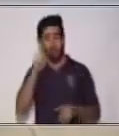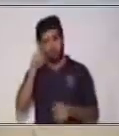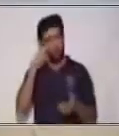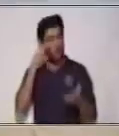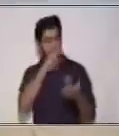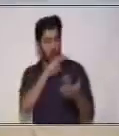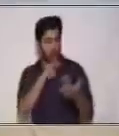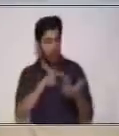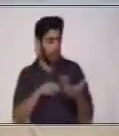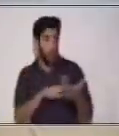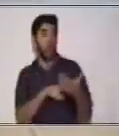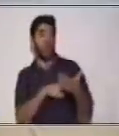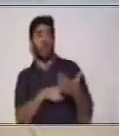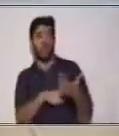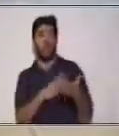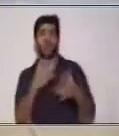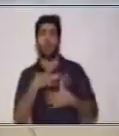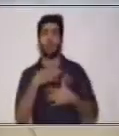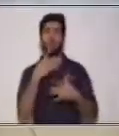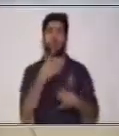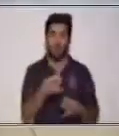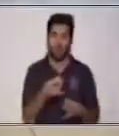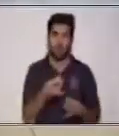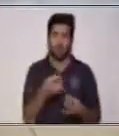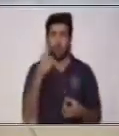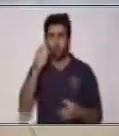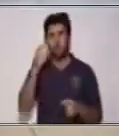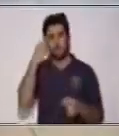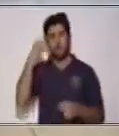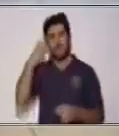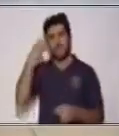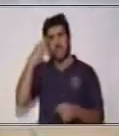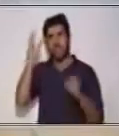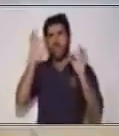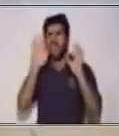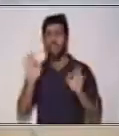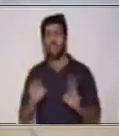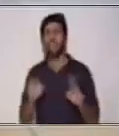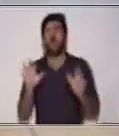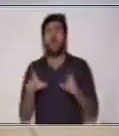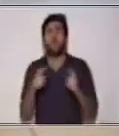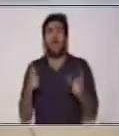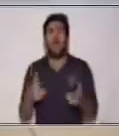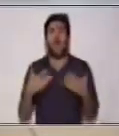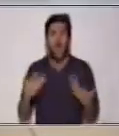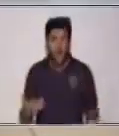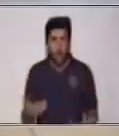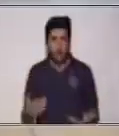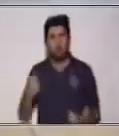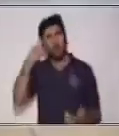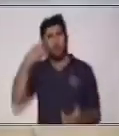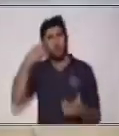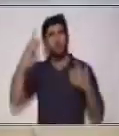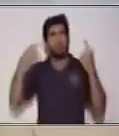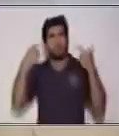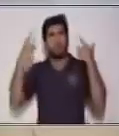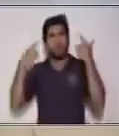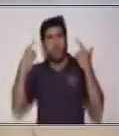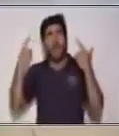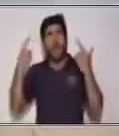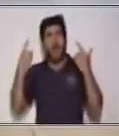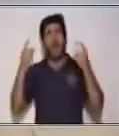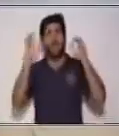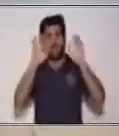investigación. Pensemos en casita. ¿Vamos pensando? Muy bien, excelente. Si nosotros pensamos en